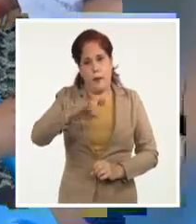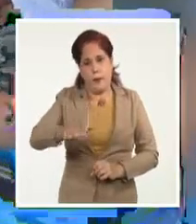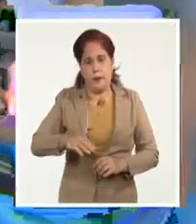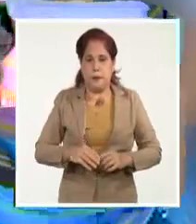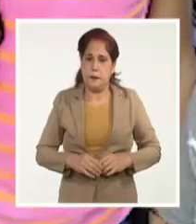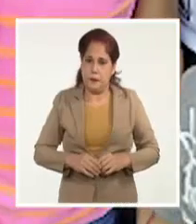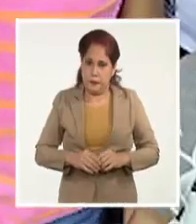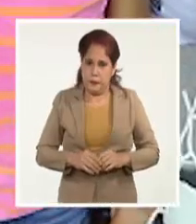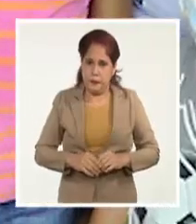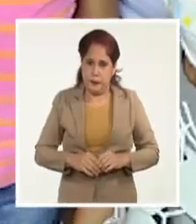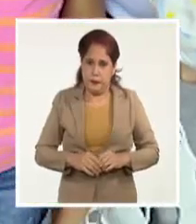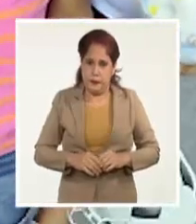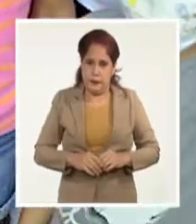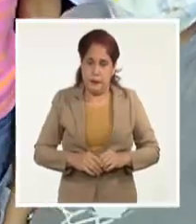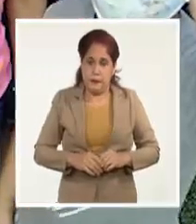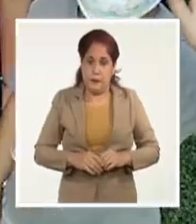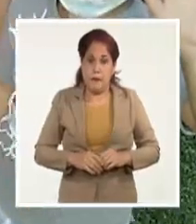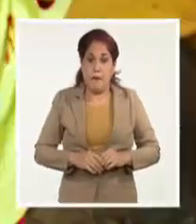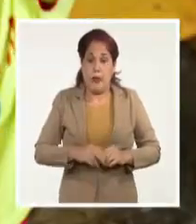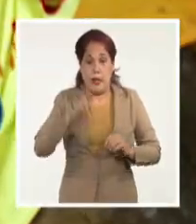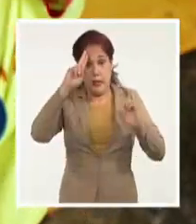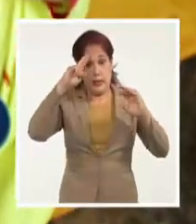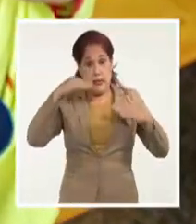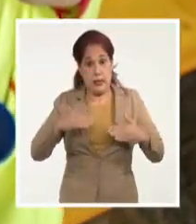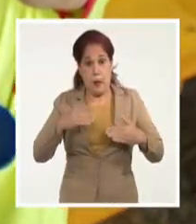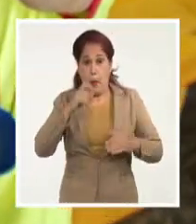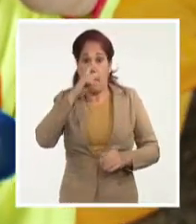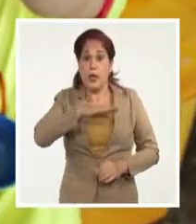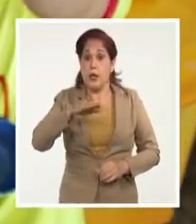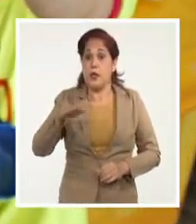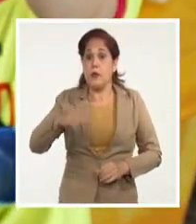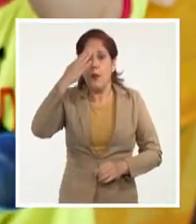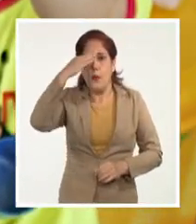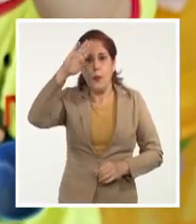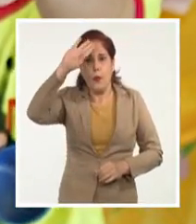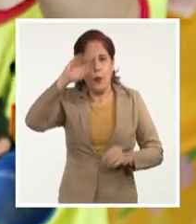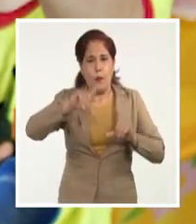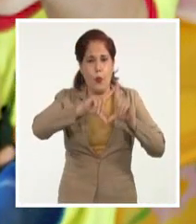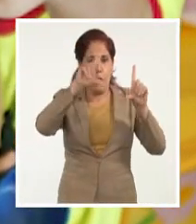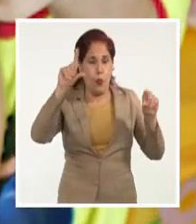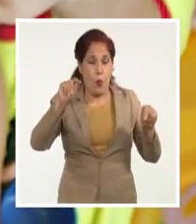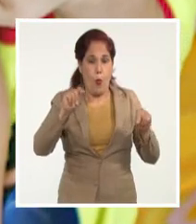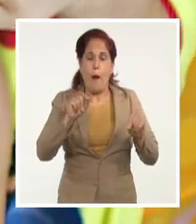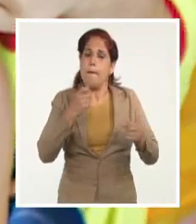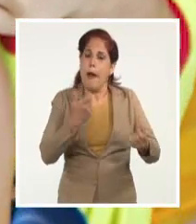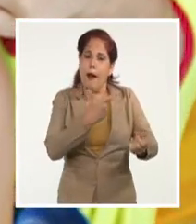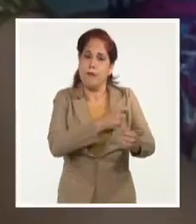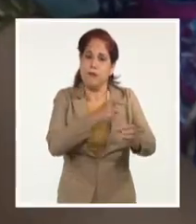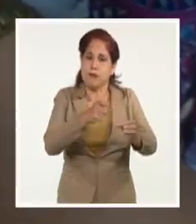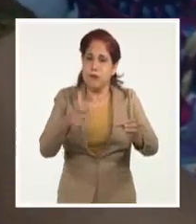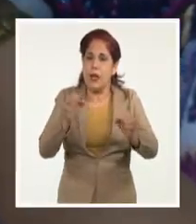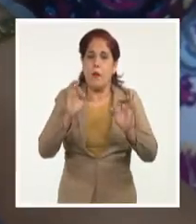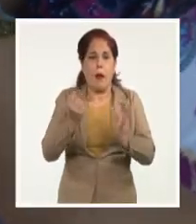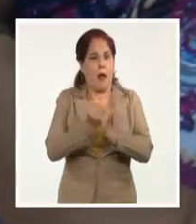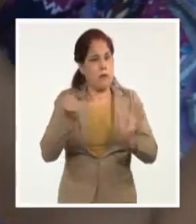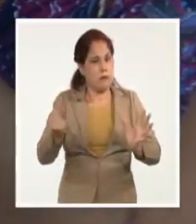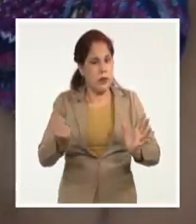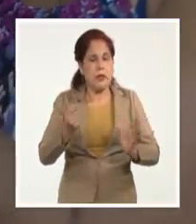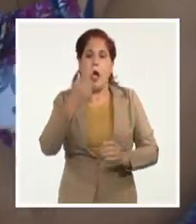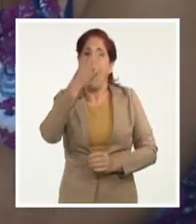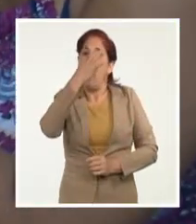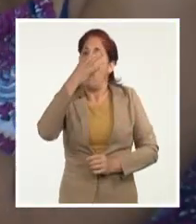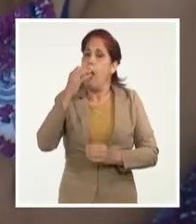vulnerable en materia de salud pública para los niños cubanos el programa nacional de inmunización garantiza una cobertura de